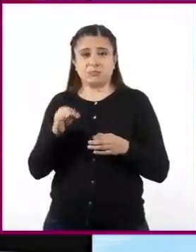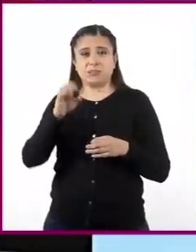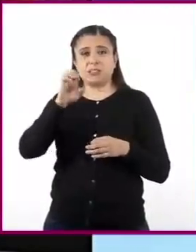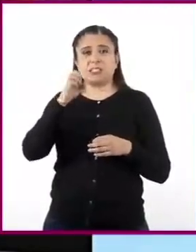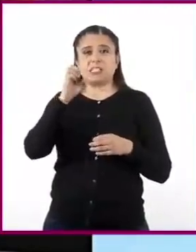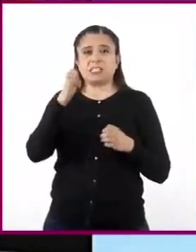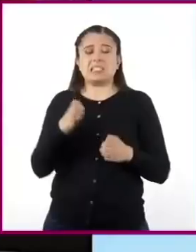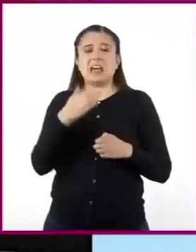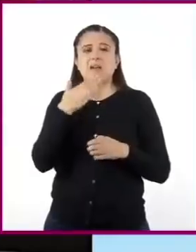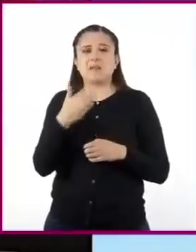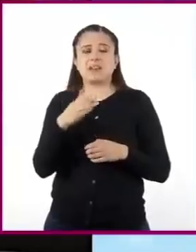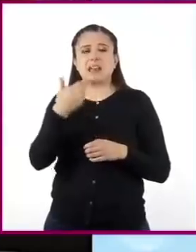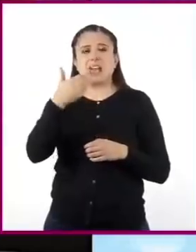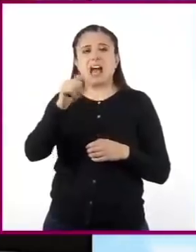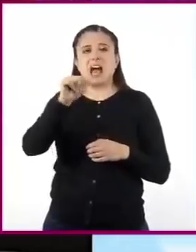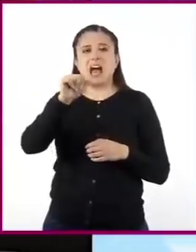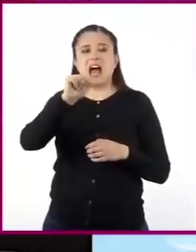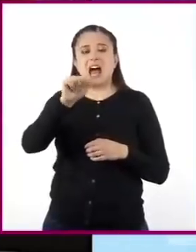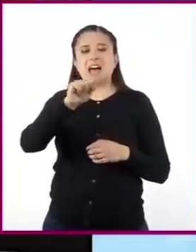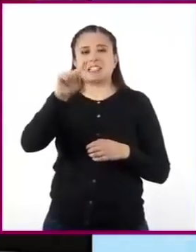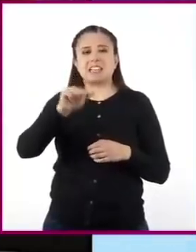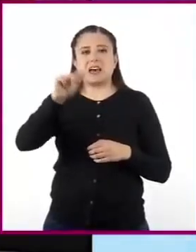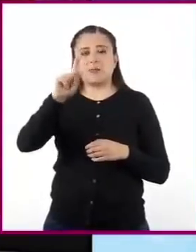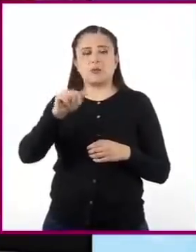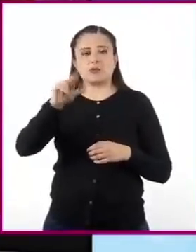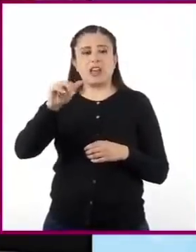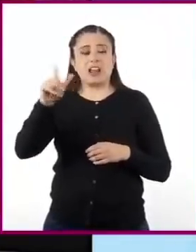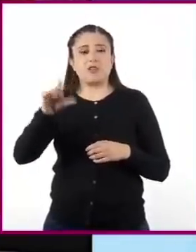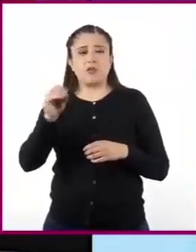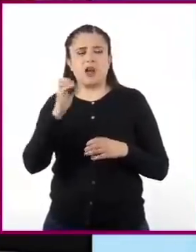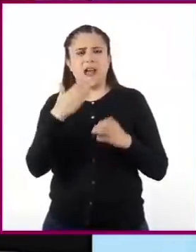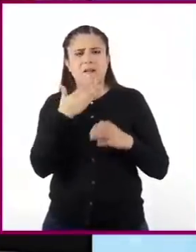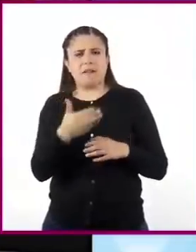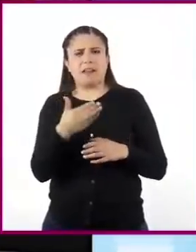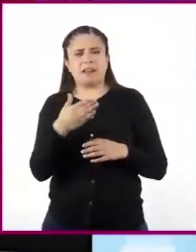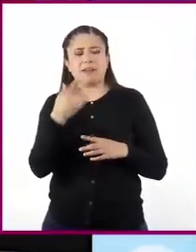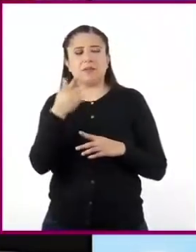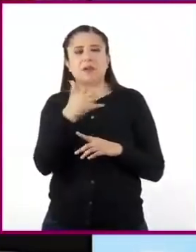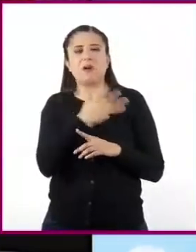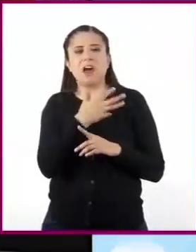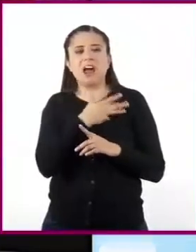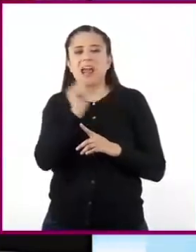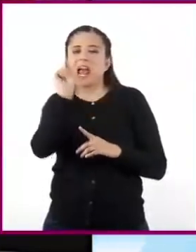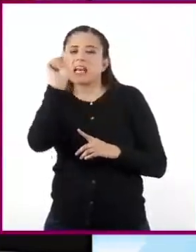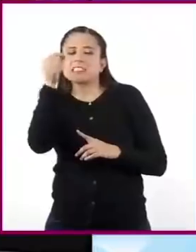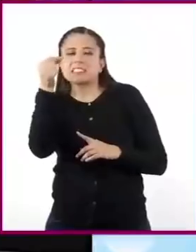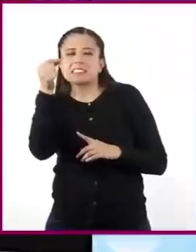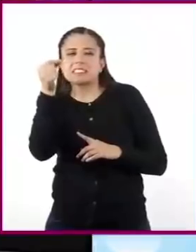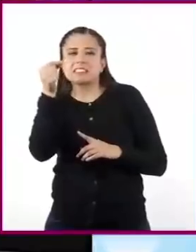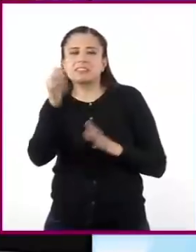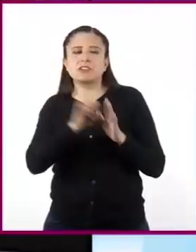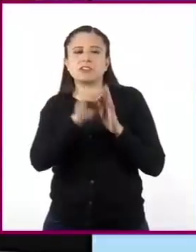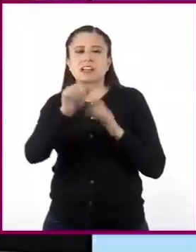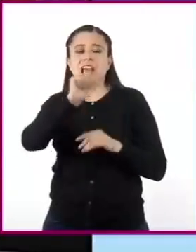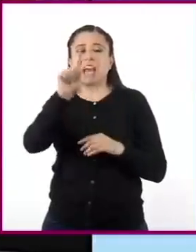está bien, Azcapotzalco, nada más que tiene unos acentos, como